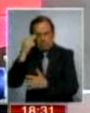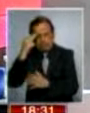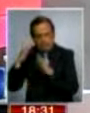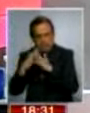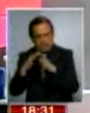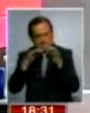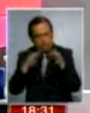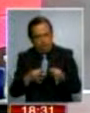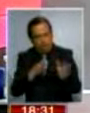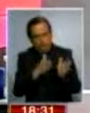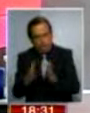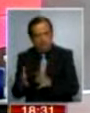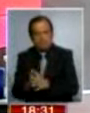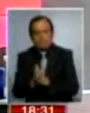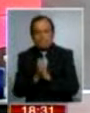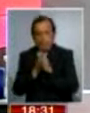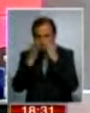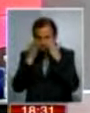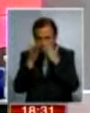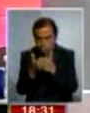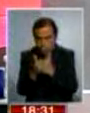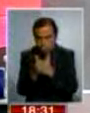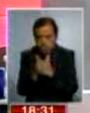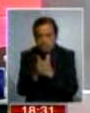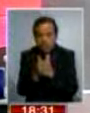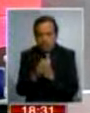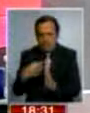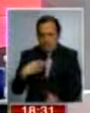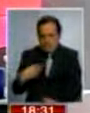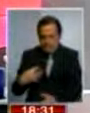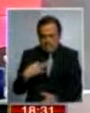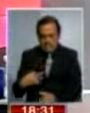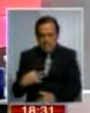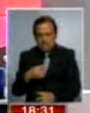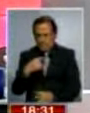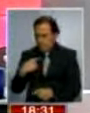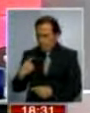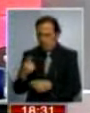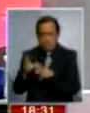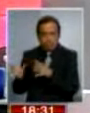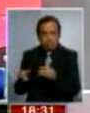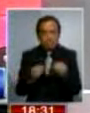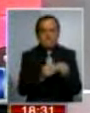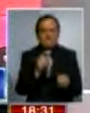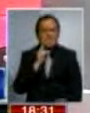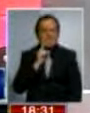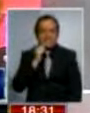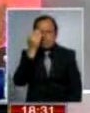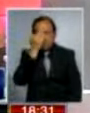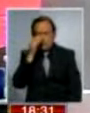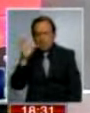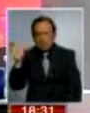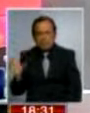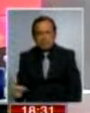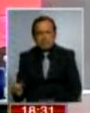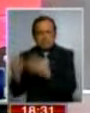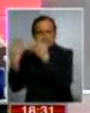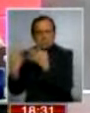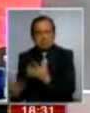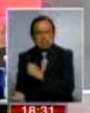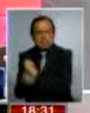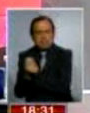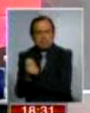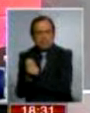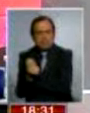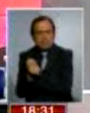orden y seguridad, están abocadas a la población civil, a llevarlo a una zona segura, nadie está preocupado por las personas que están privadas de libertad, perdón, como